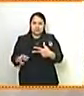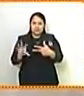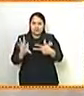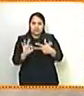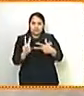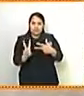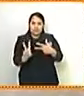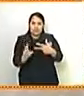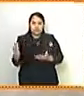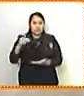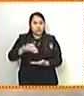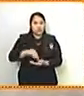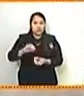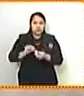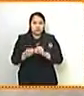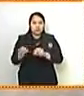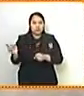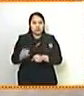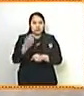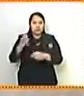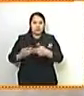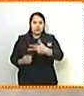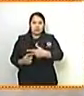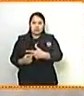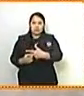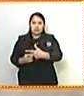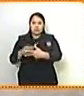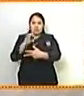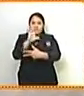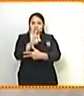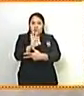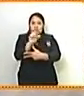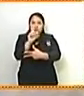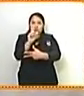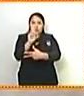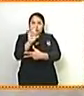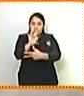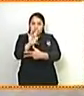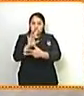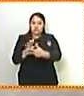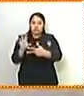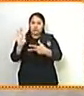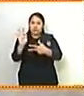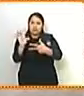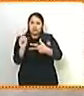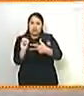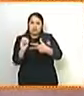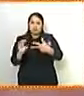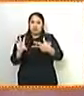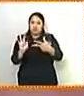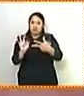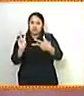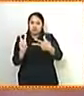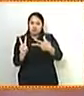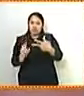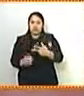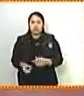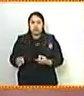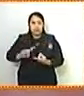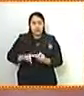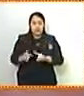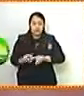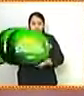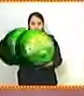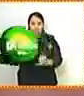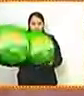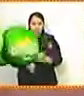92. Los tres números millonarios son 98, 90 y 92. Amigos, vamos a